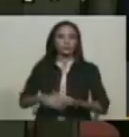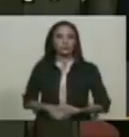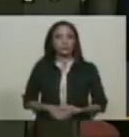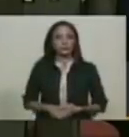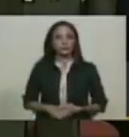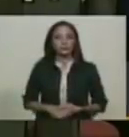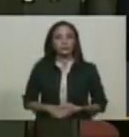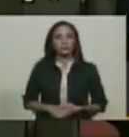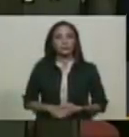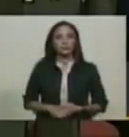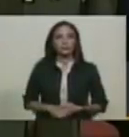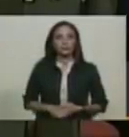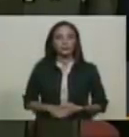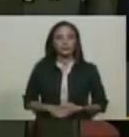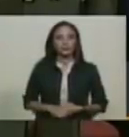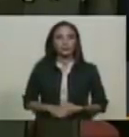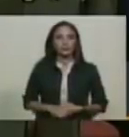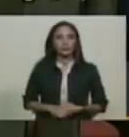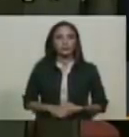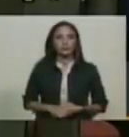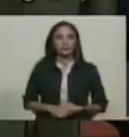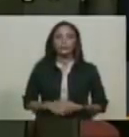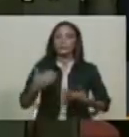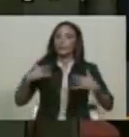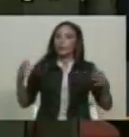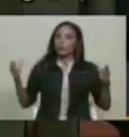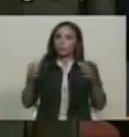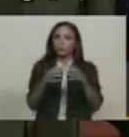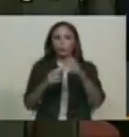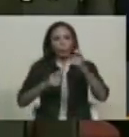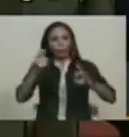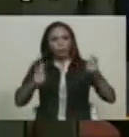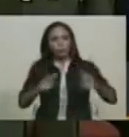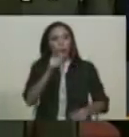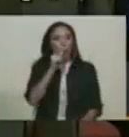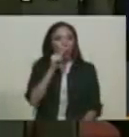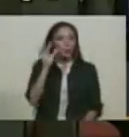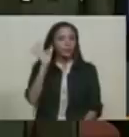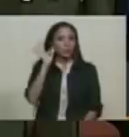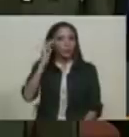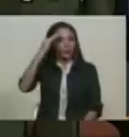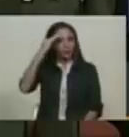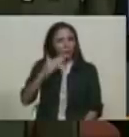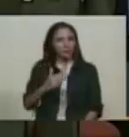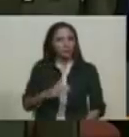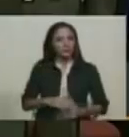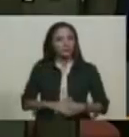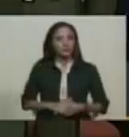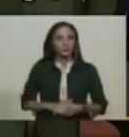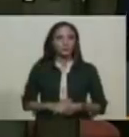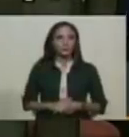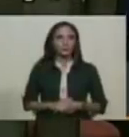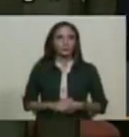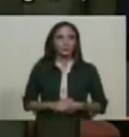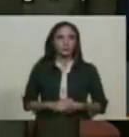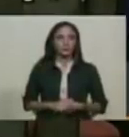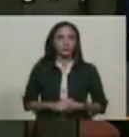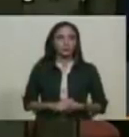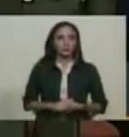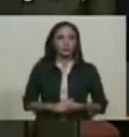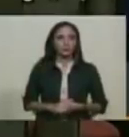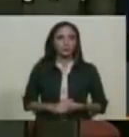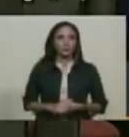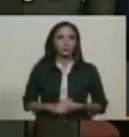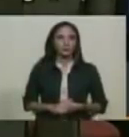superior de este conjunto de soldados y de soldadas,